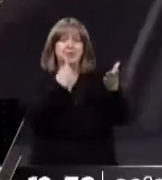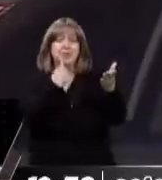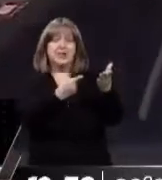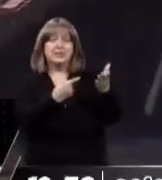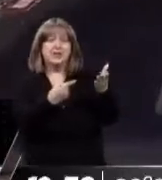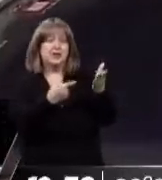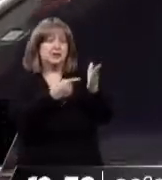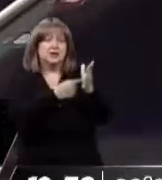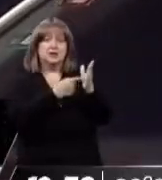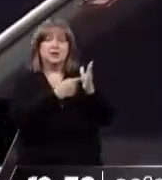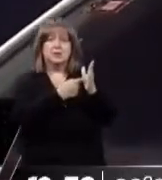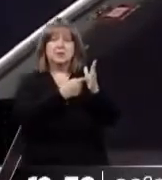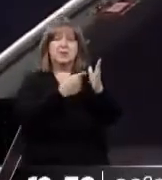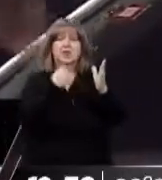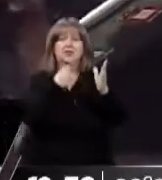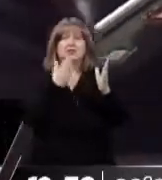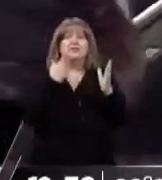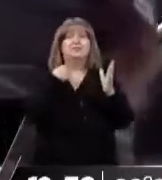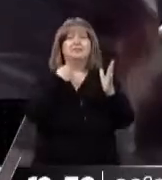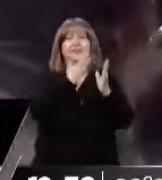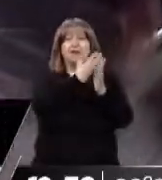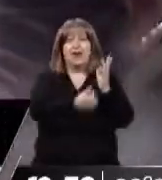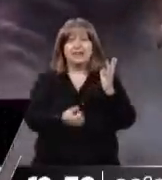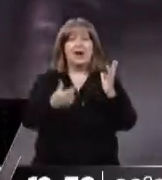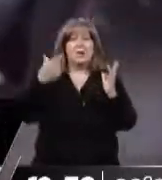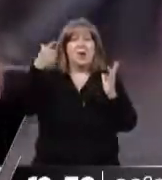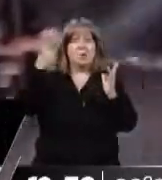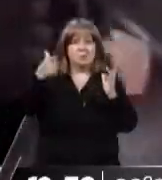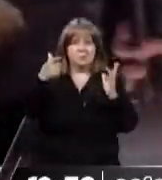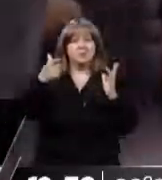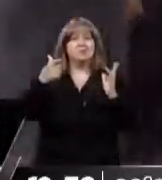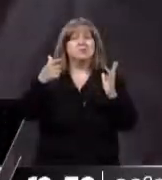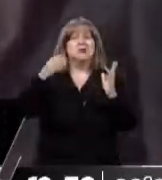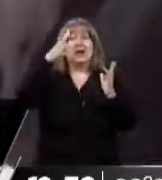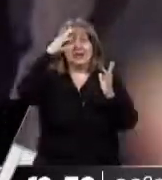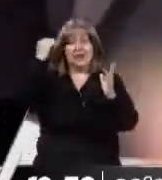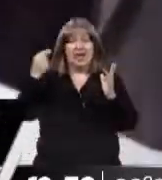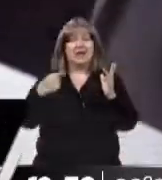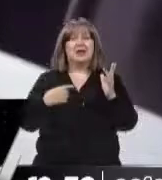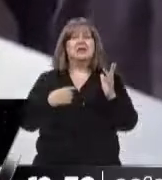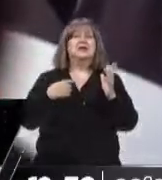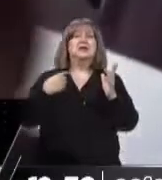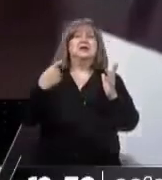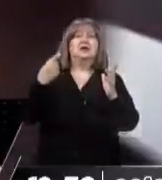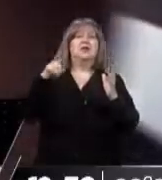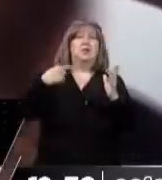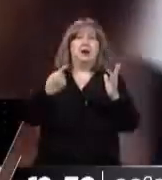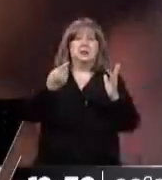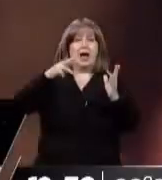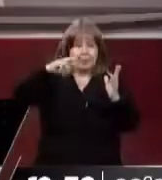fallido atentado contra cristina y hablaba de que el próximo soy yo hasta el infunde respeto obtiene miedo de que le puedan